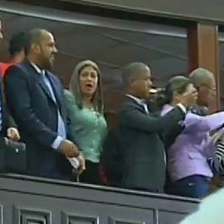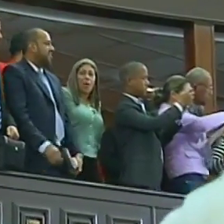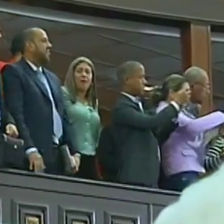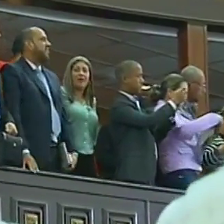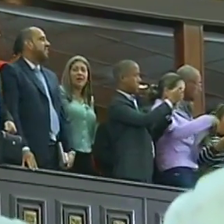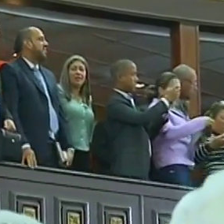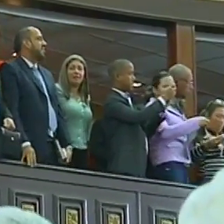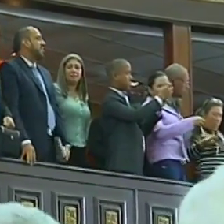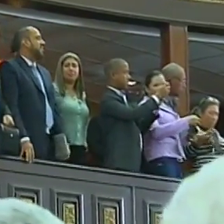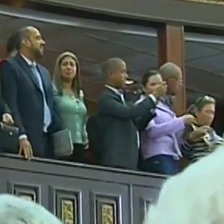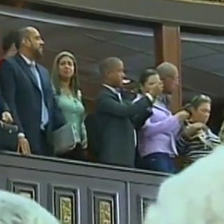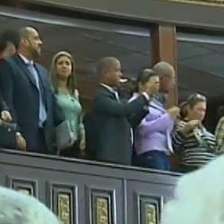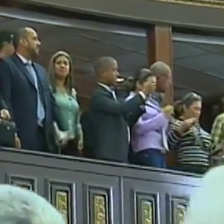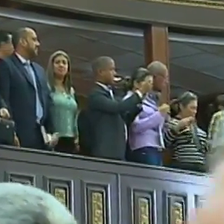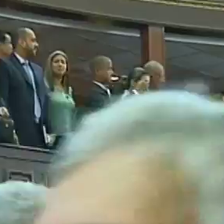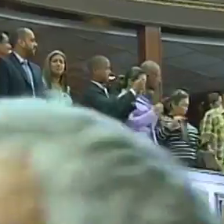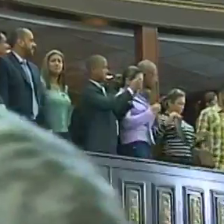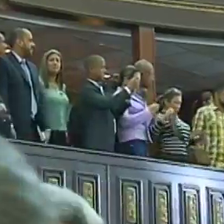Bueno, una serenata